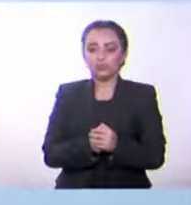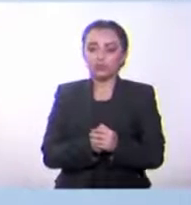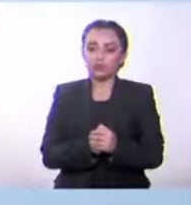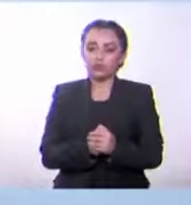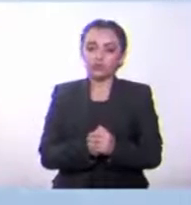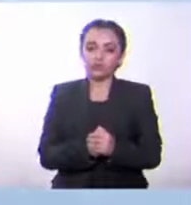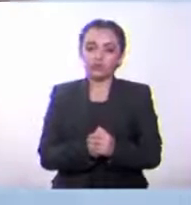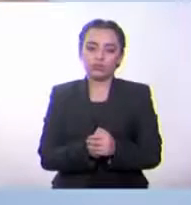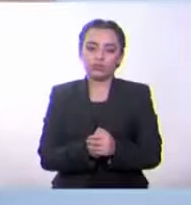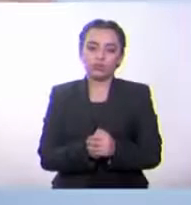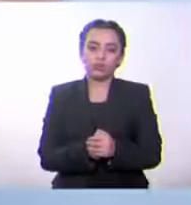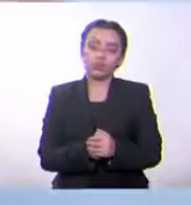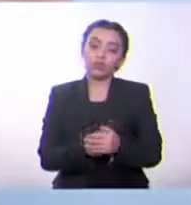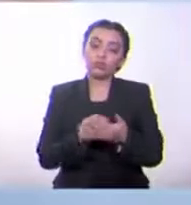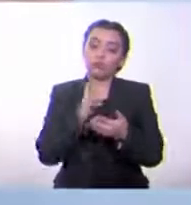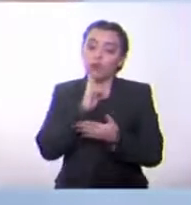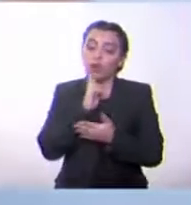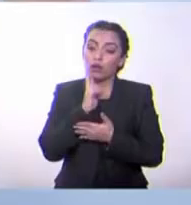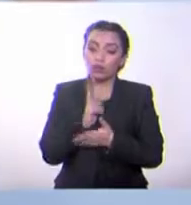Nos da